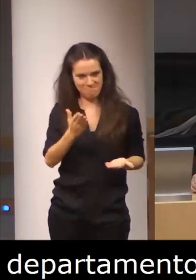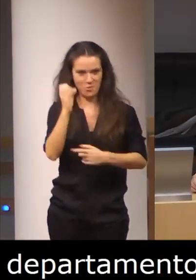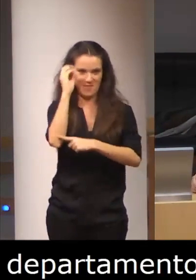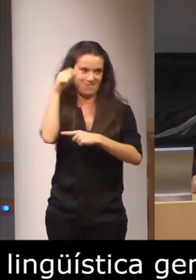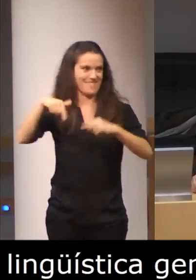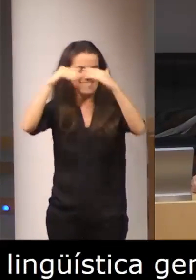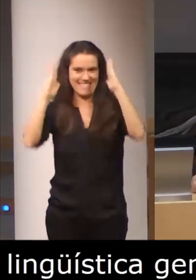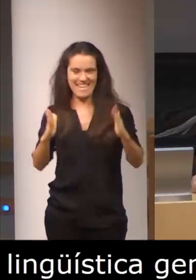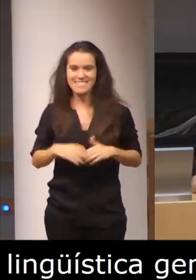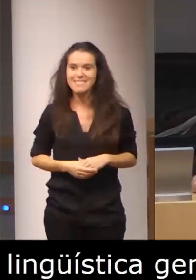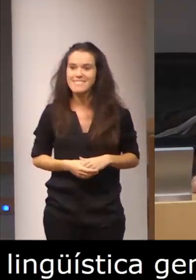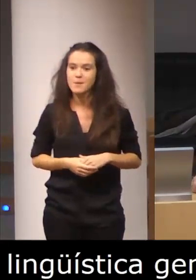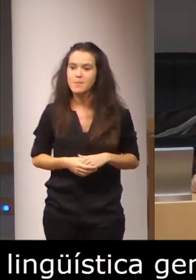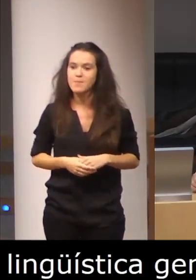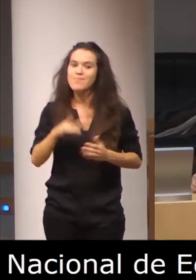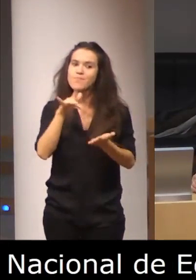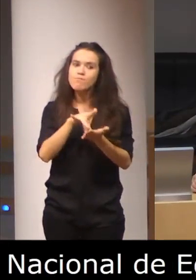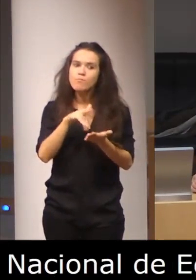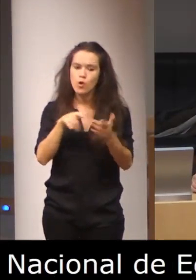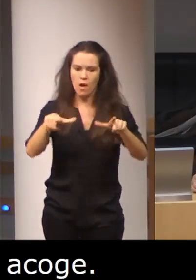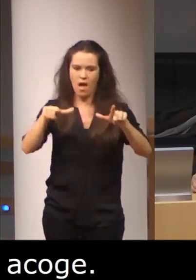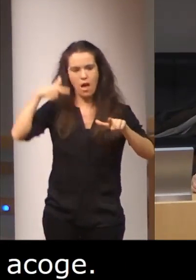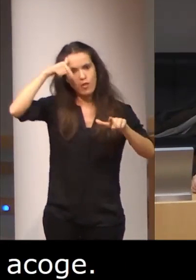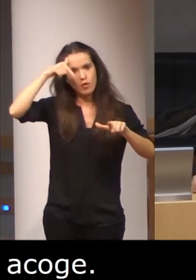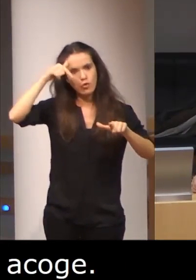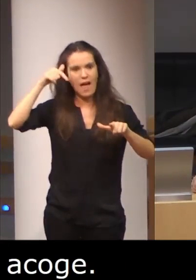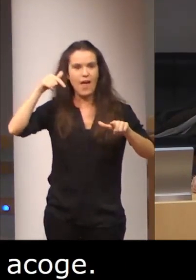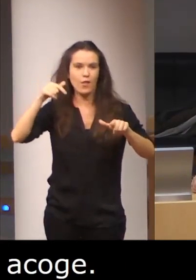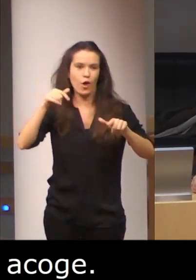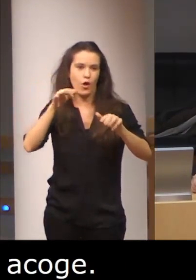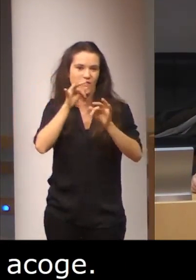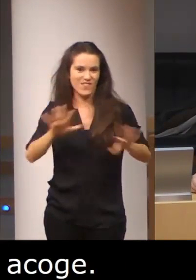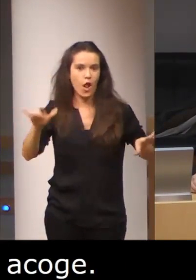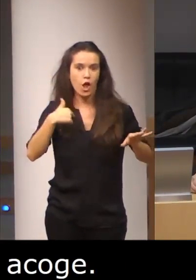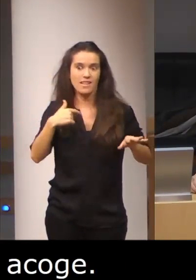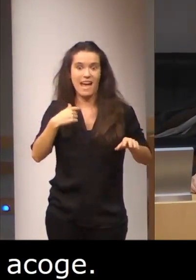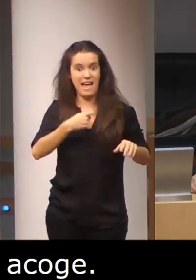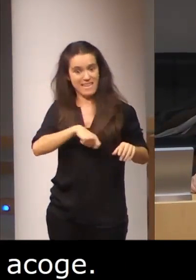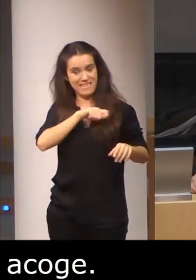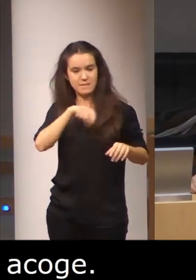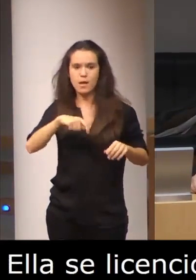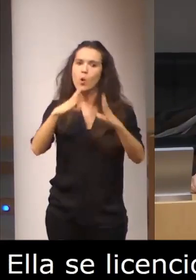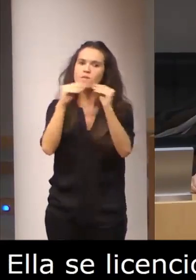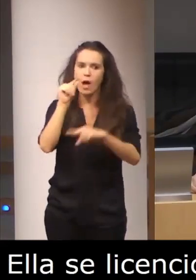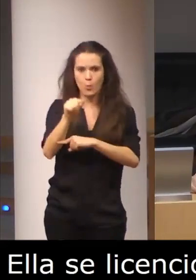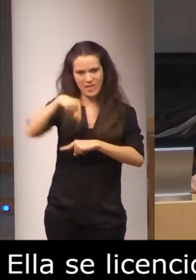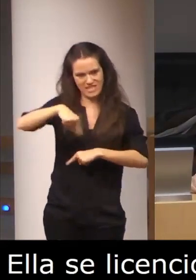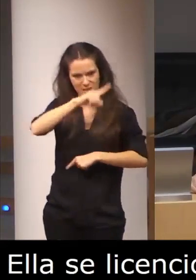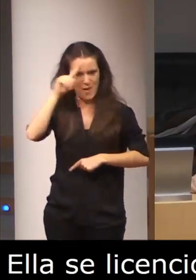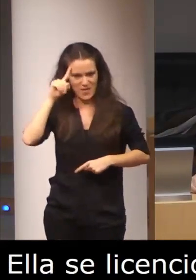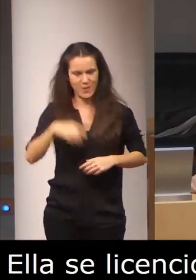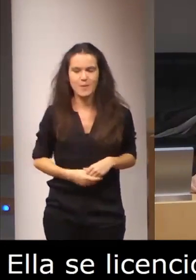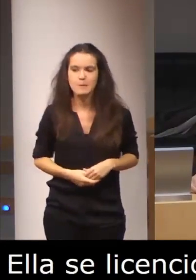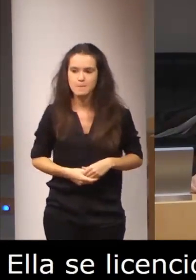Ella se licenció y doctoró en Filología Hispánica en la Universidad Complutense de Madrid y